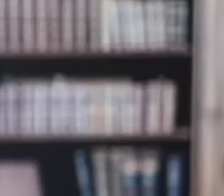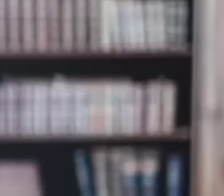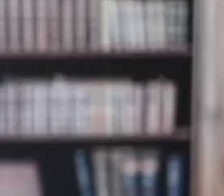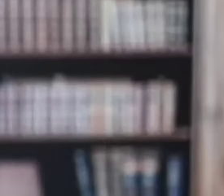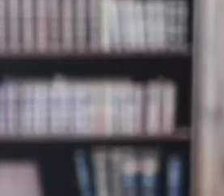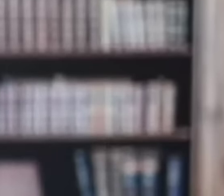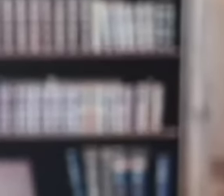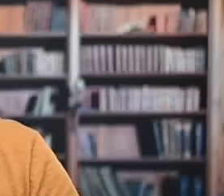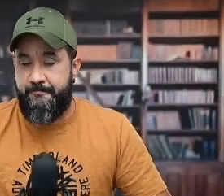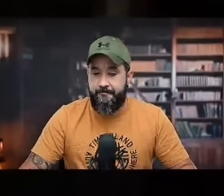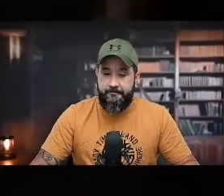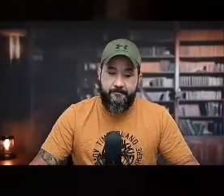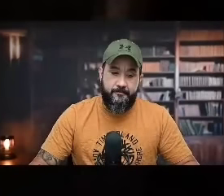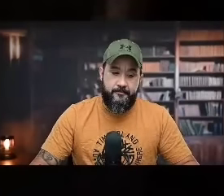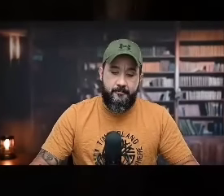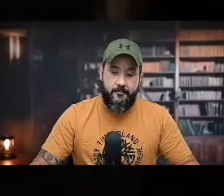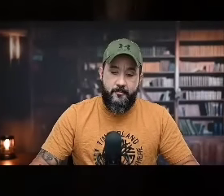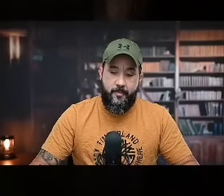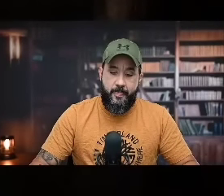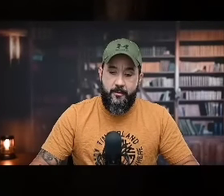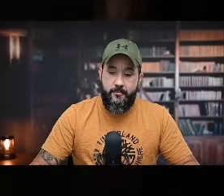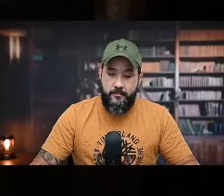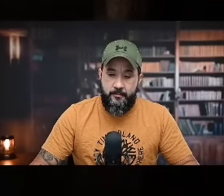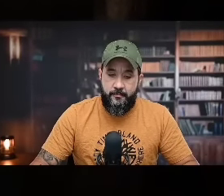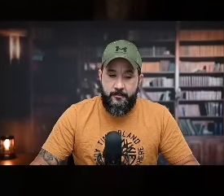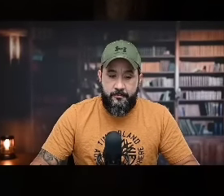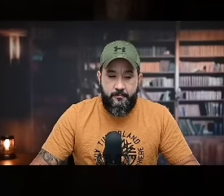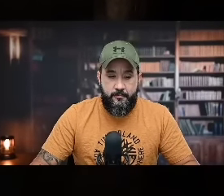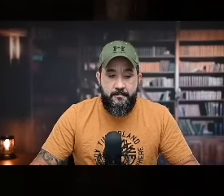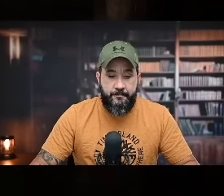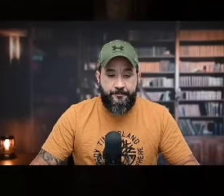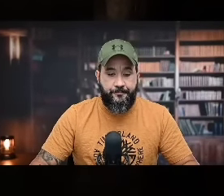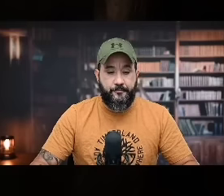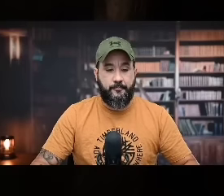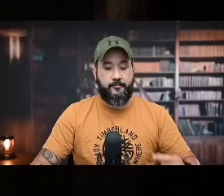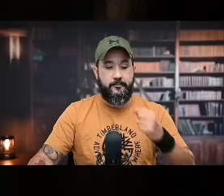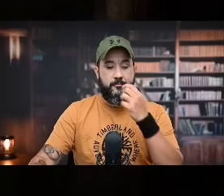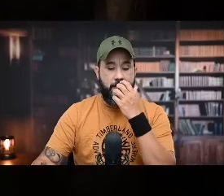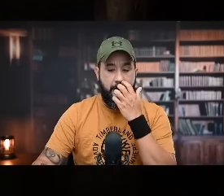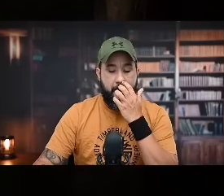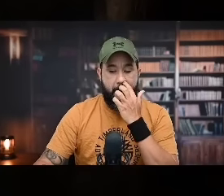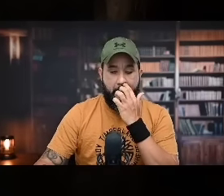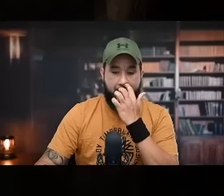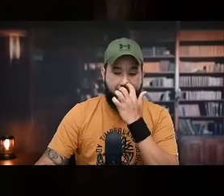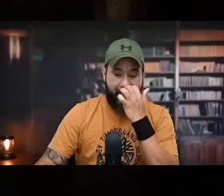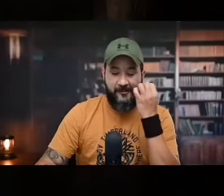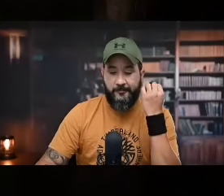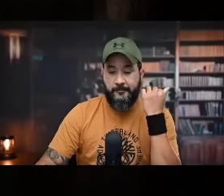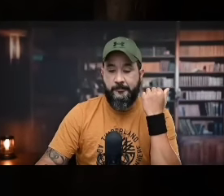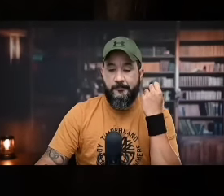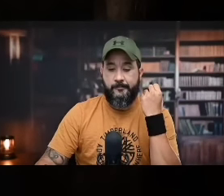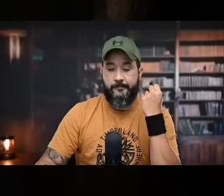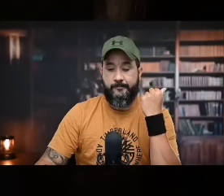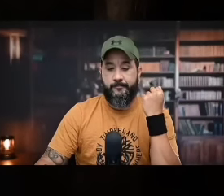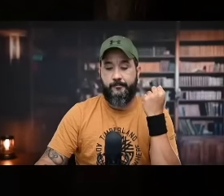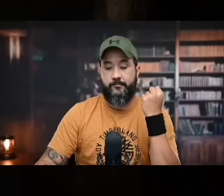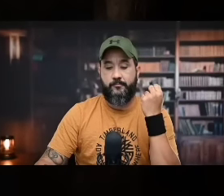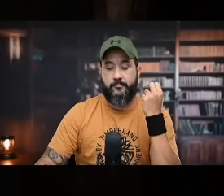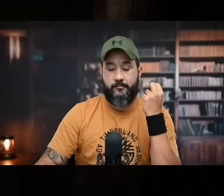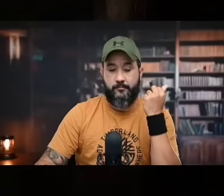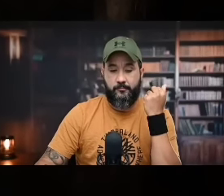veamos este material Venezuela denunció el jueves que Brasil vetó su ingreso al grupo de los bricks durante la Cumbre que se